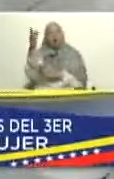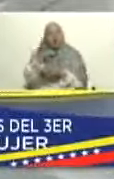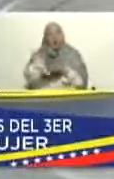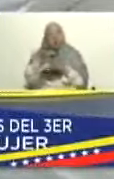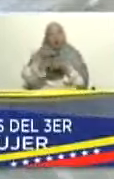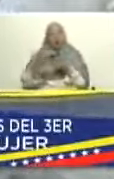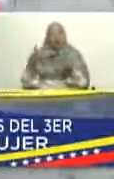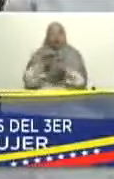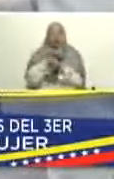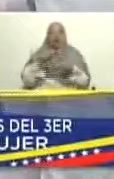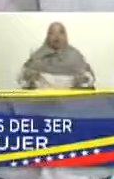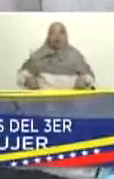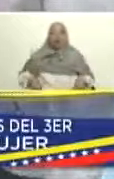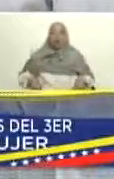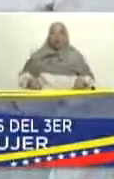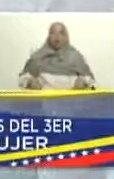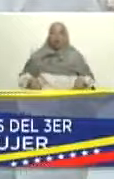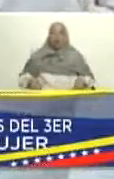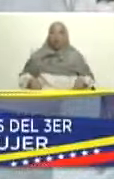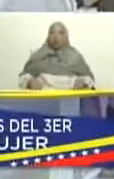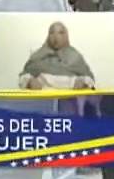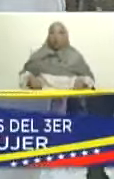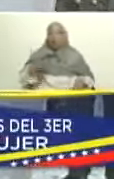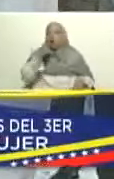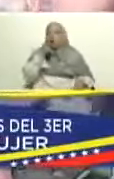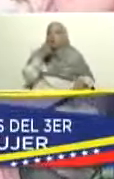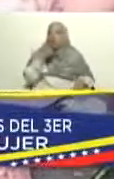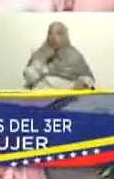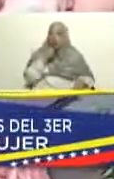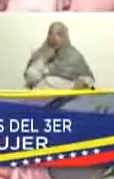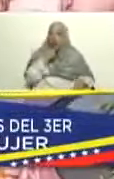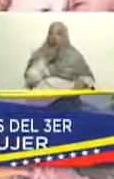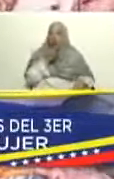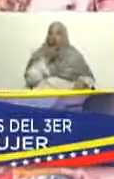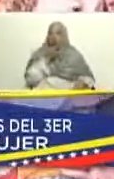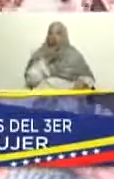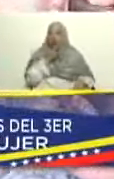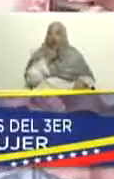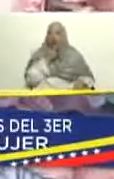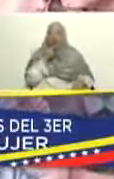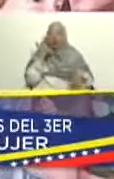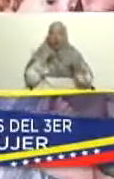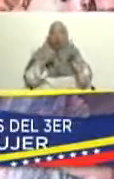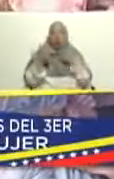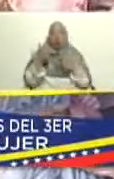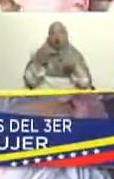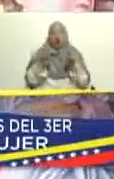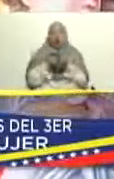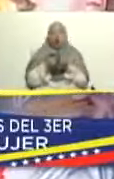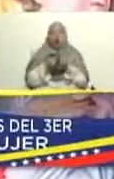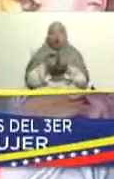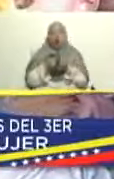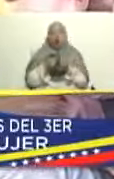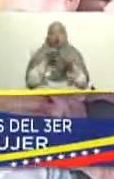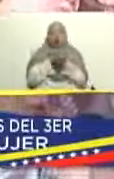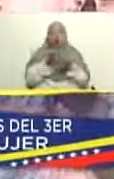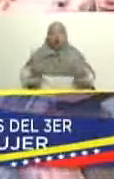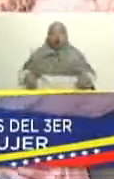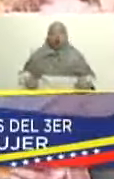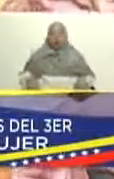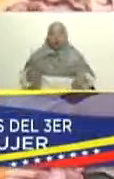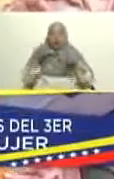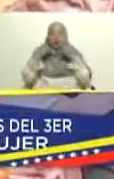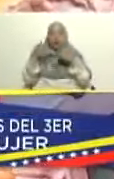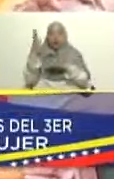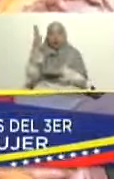estado portuguesa. Bueno, pero es un vestido bien regionalista. La basílica también la tiene de Coromoto. Portugueseño, sí, la basílica es.